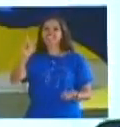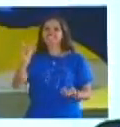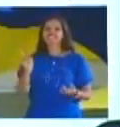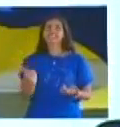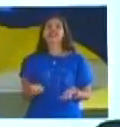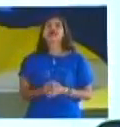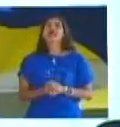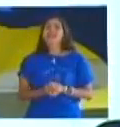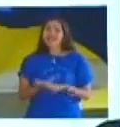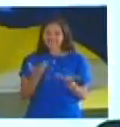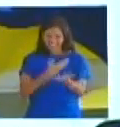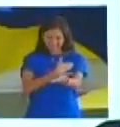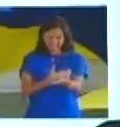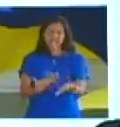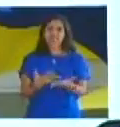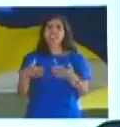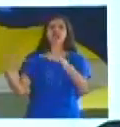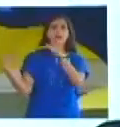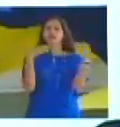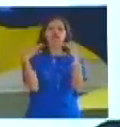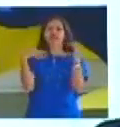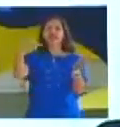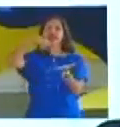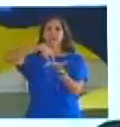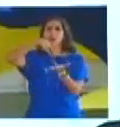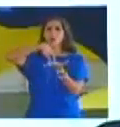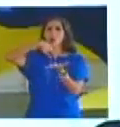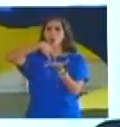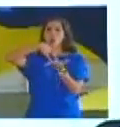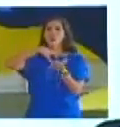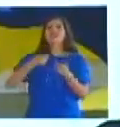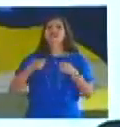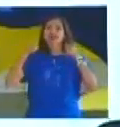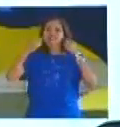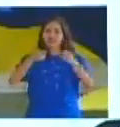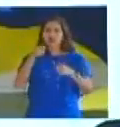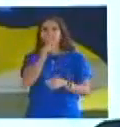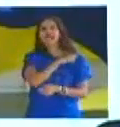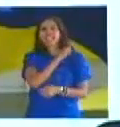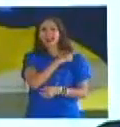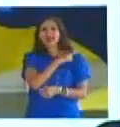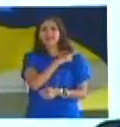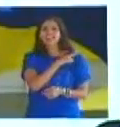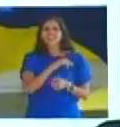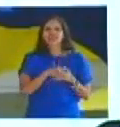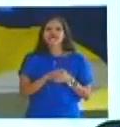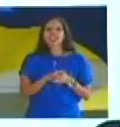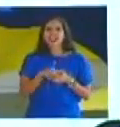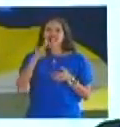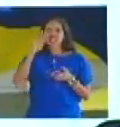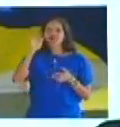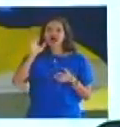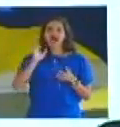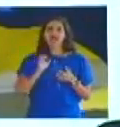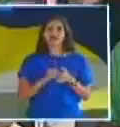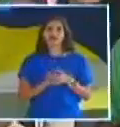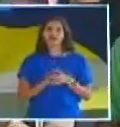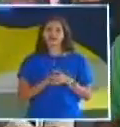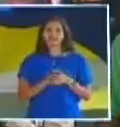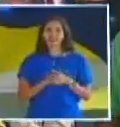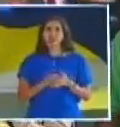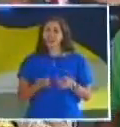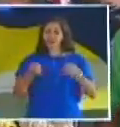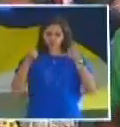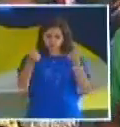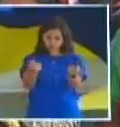Bolívar, el sable de la batalla de Carabobo que le entregó al general en jefe Rafael Urdaneta, para que